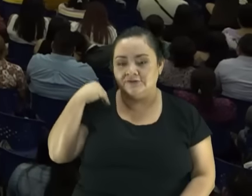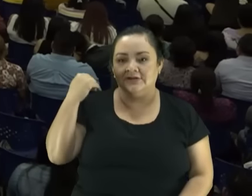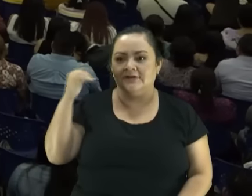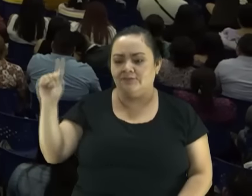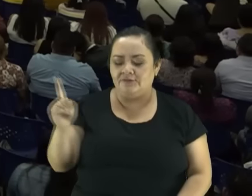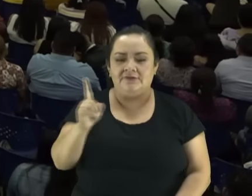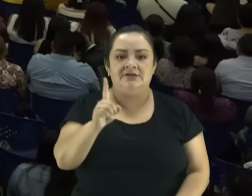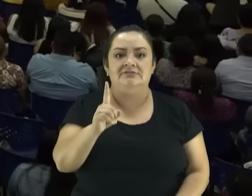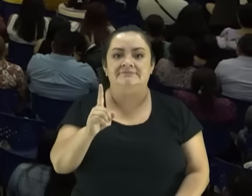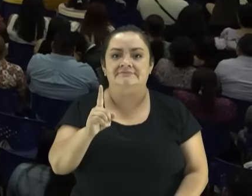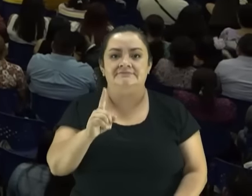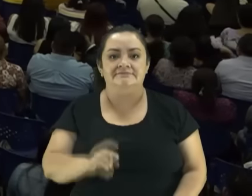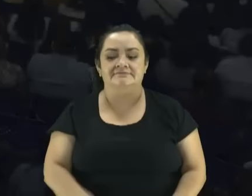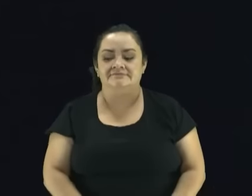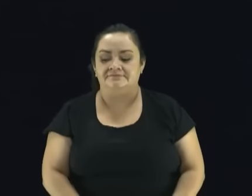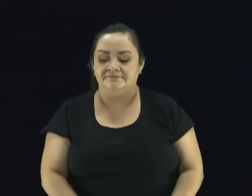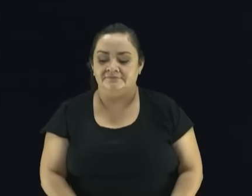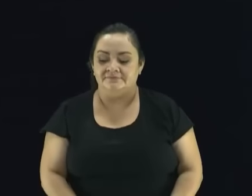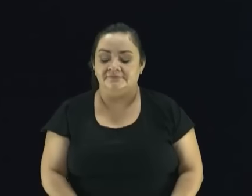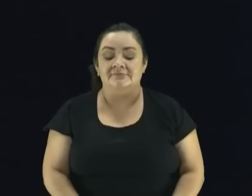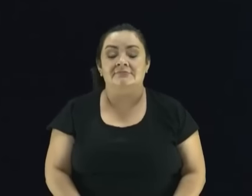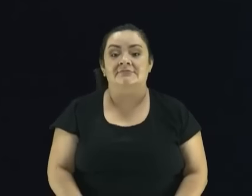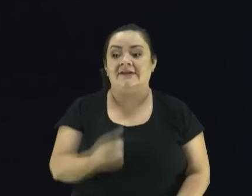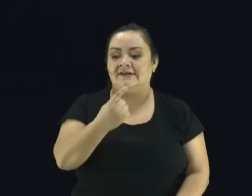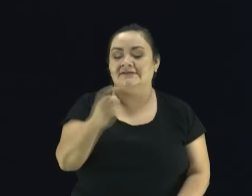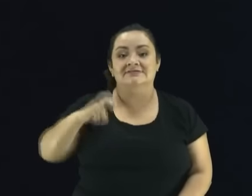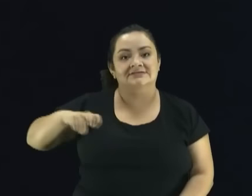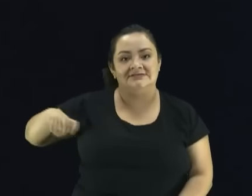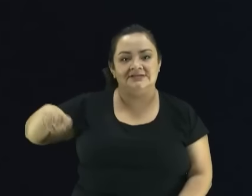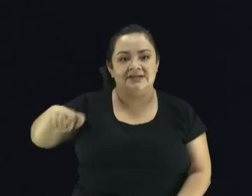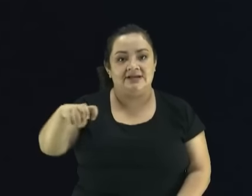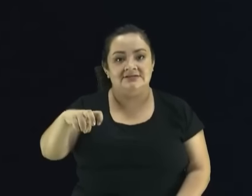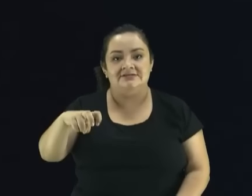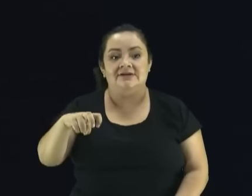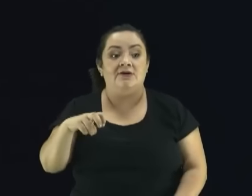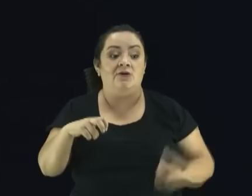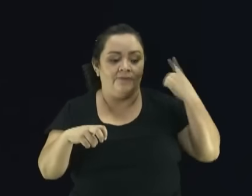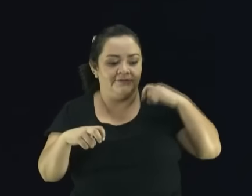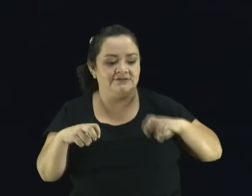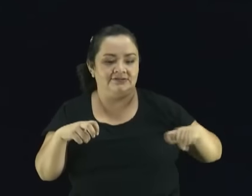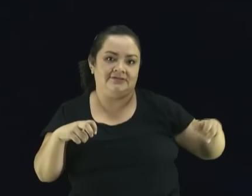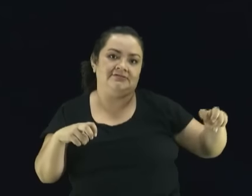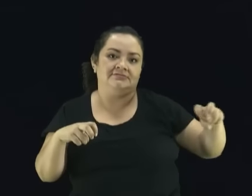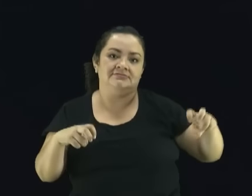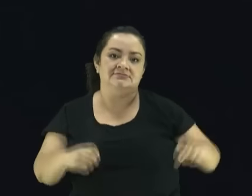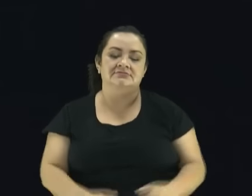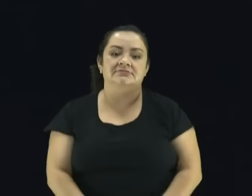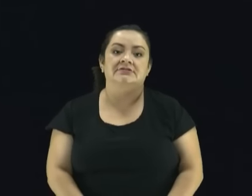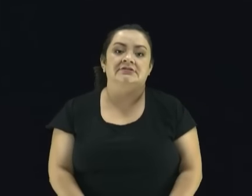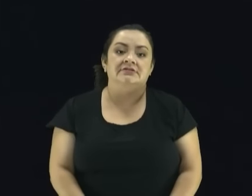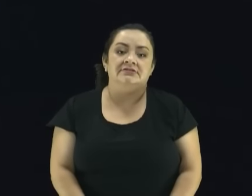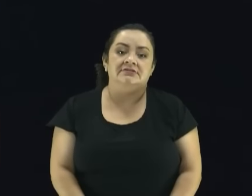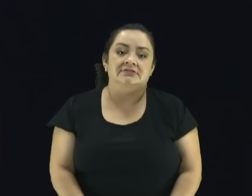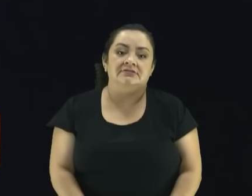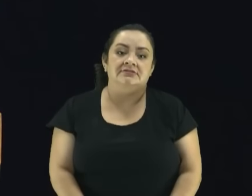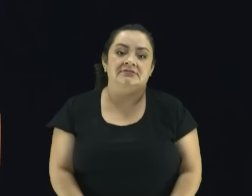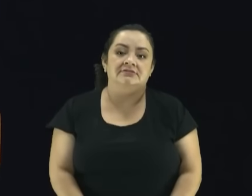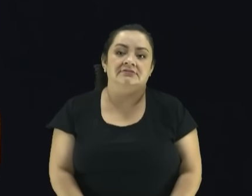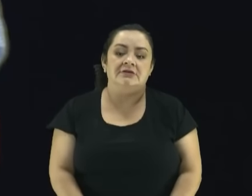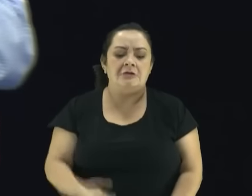historia no las puedo quitar estas señoritas que están aquí sentadas hoy estos hombres que están sentados aquí el día de hoy